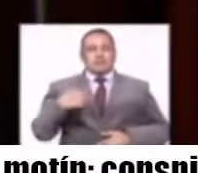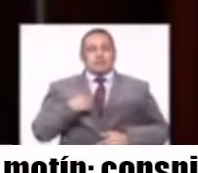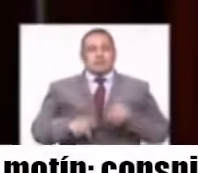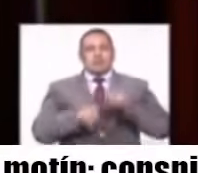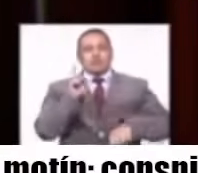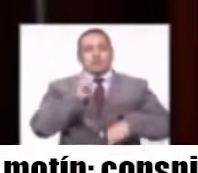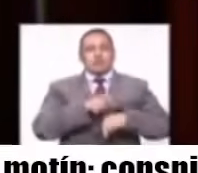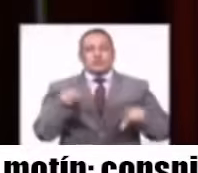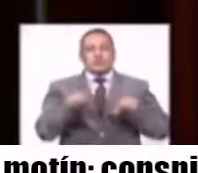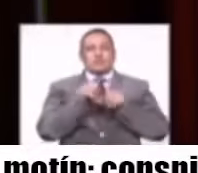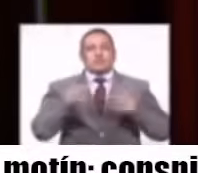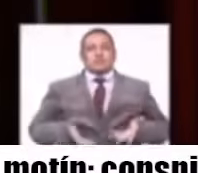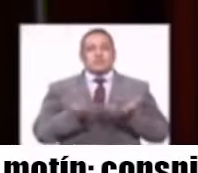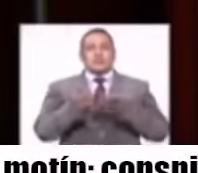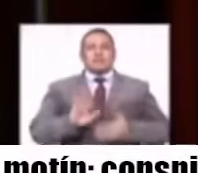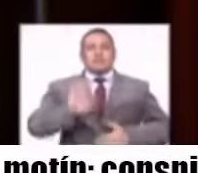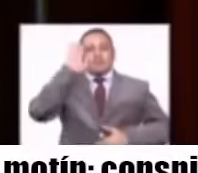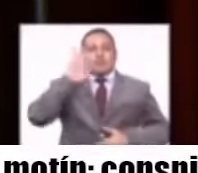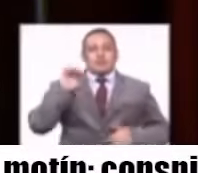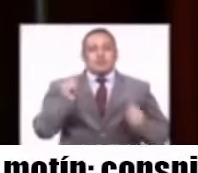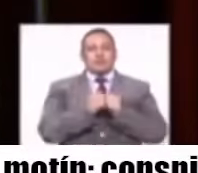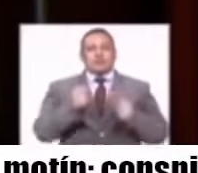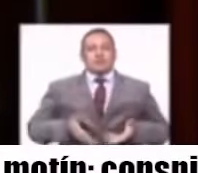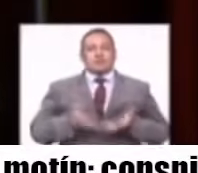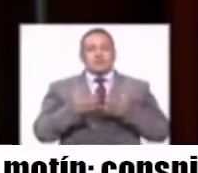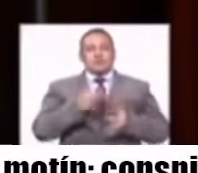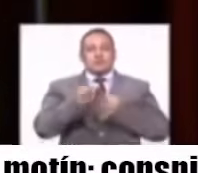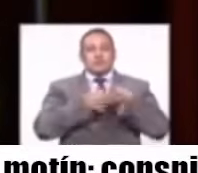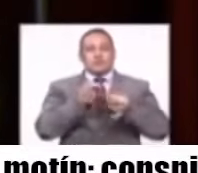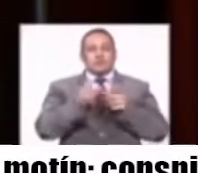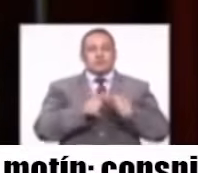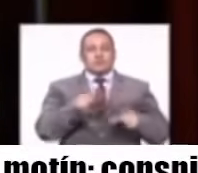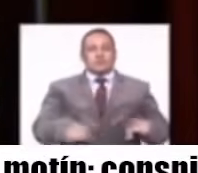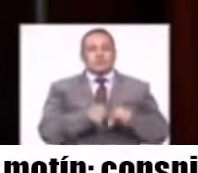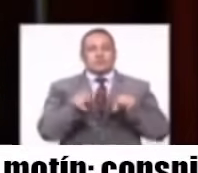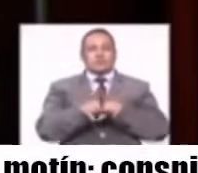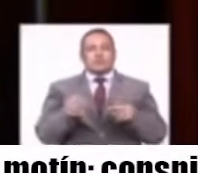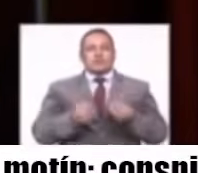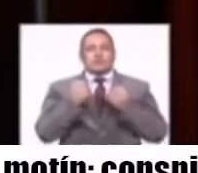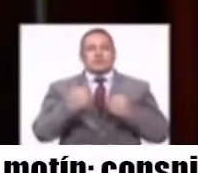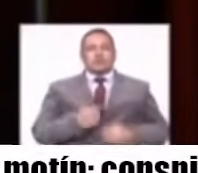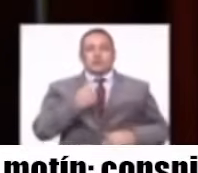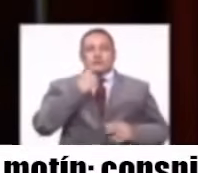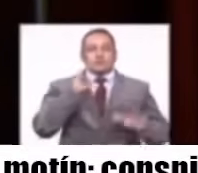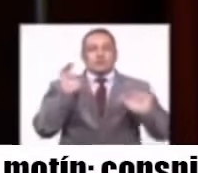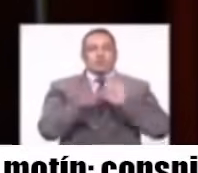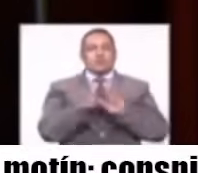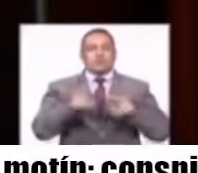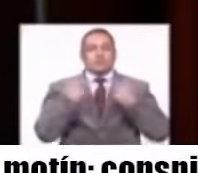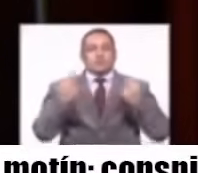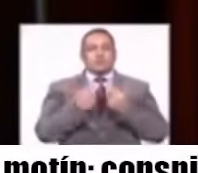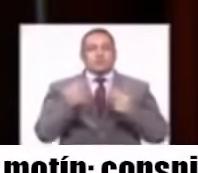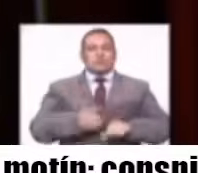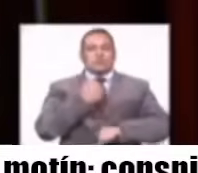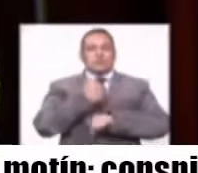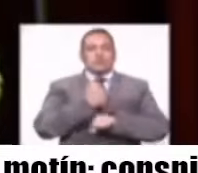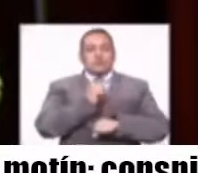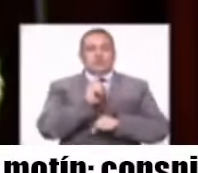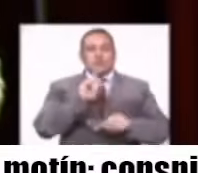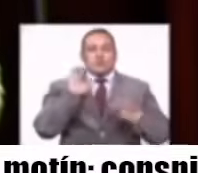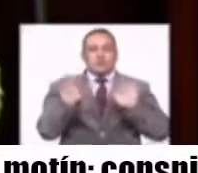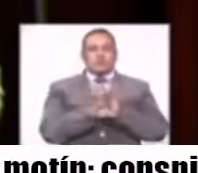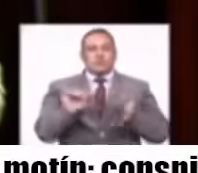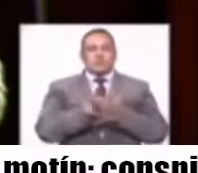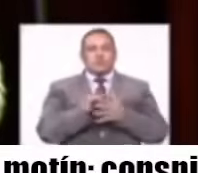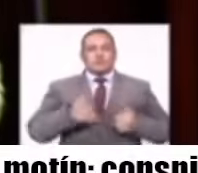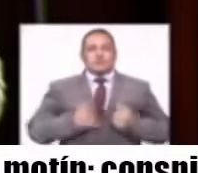momentos le daban la palabra para que le den un mensaje a la población como si esto fuera un evento partidario y que cada quien que estaba